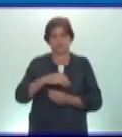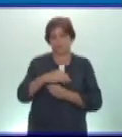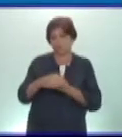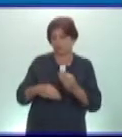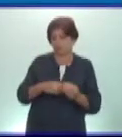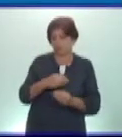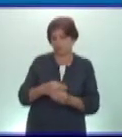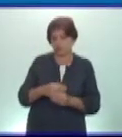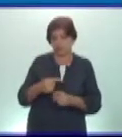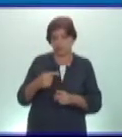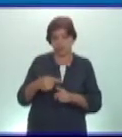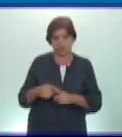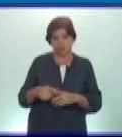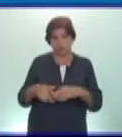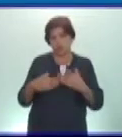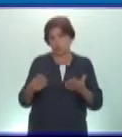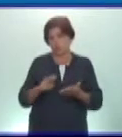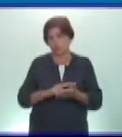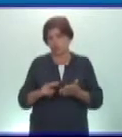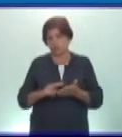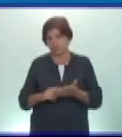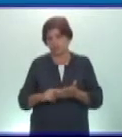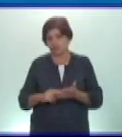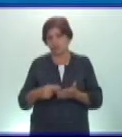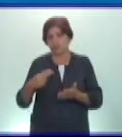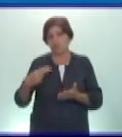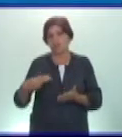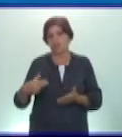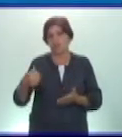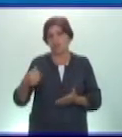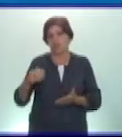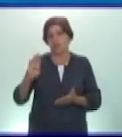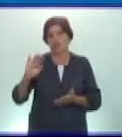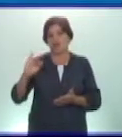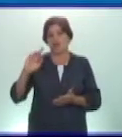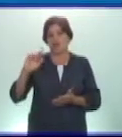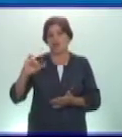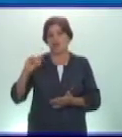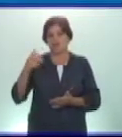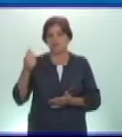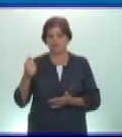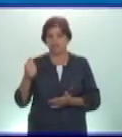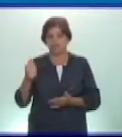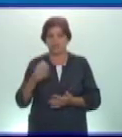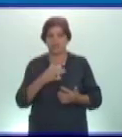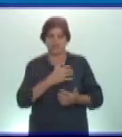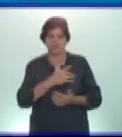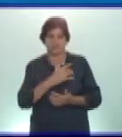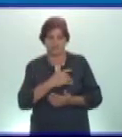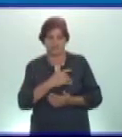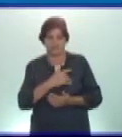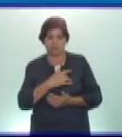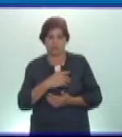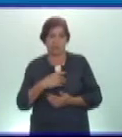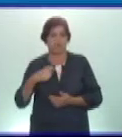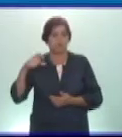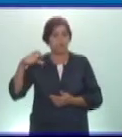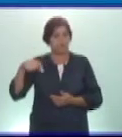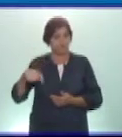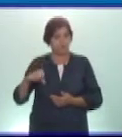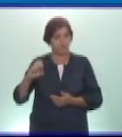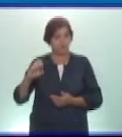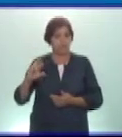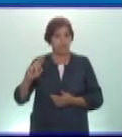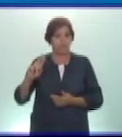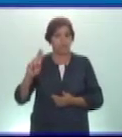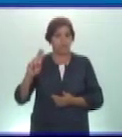sería habría enamorado. Tenemos aquí en este texto el gerundio escribiendo. Recuerden que el gerundio